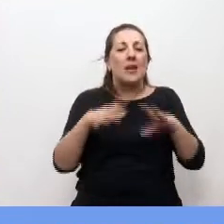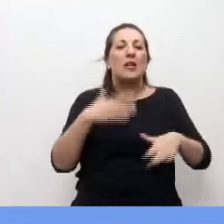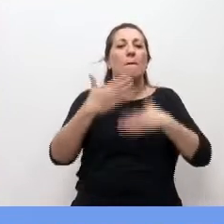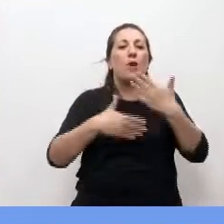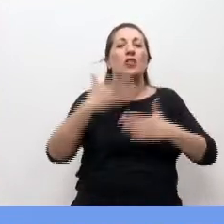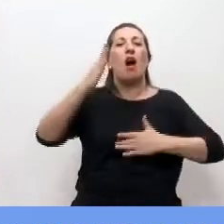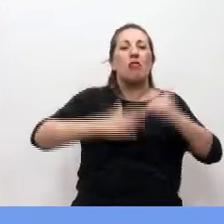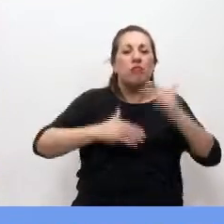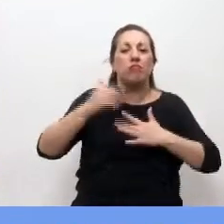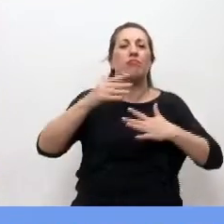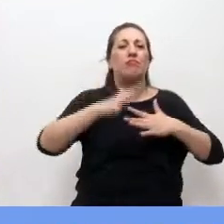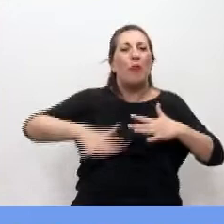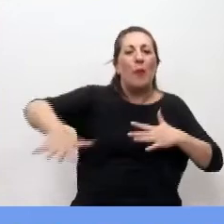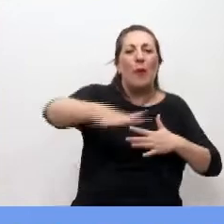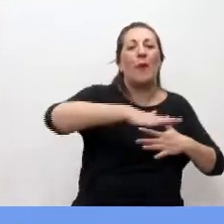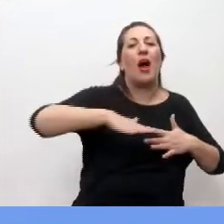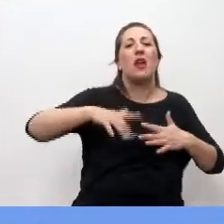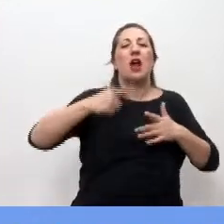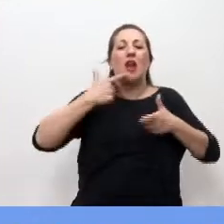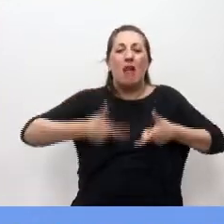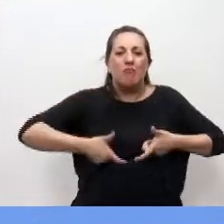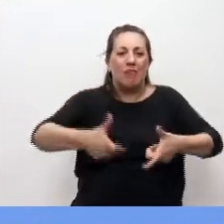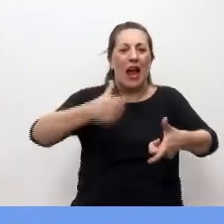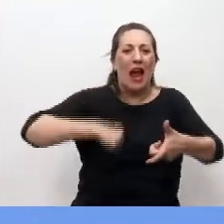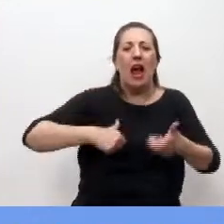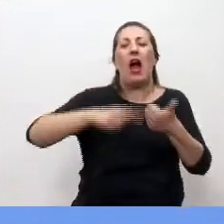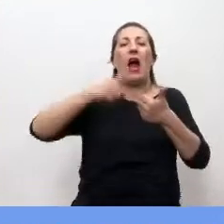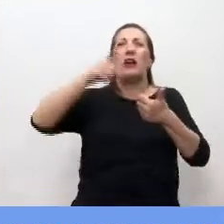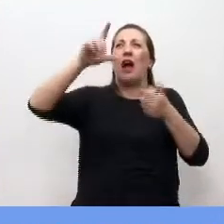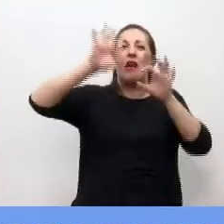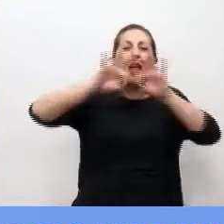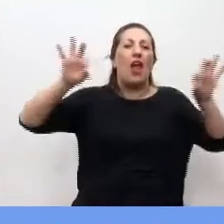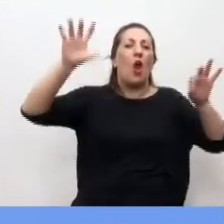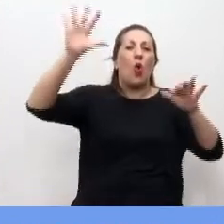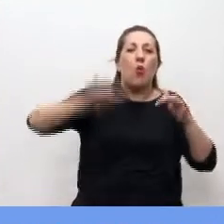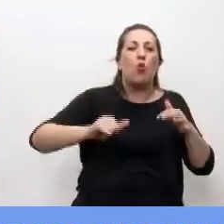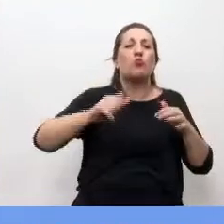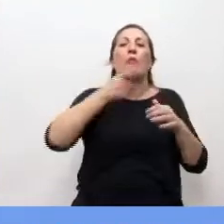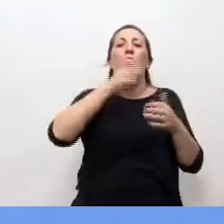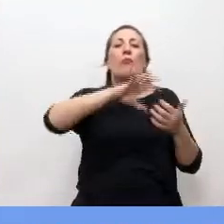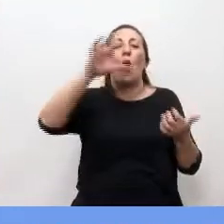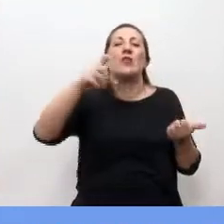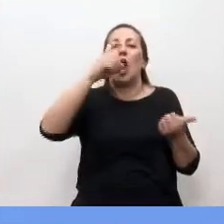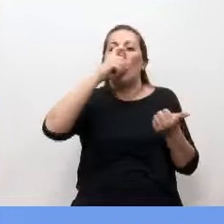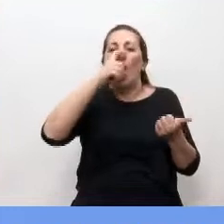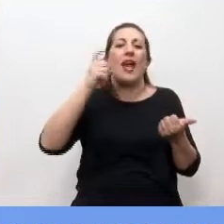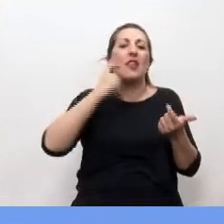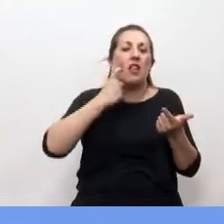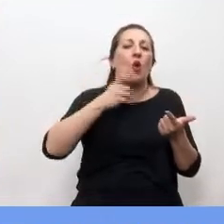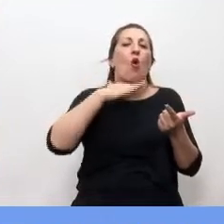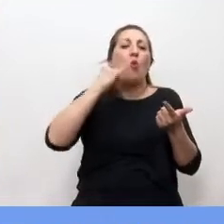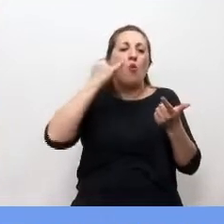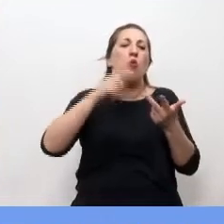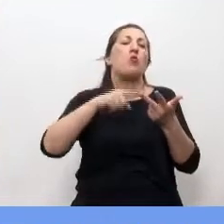de integración de procesos de cloaca de Luz provincias como corrientes Entre Ríos Jujuy salta misiones